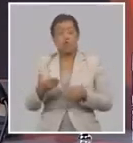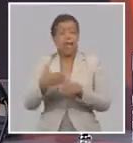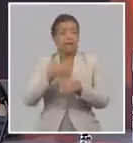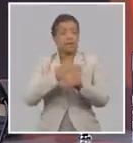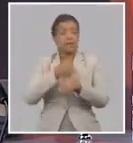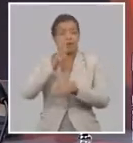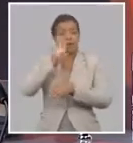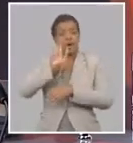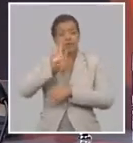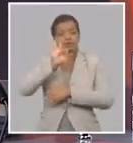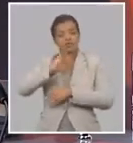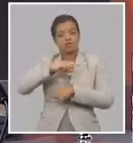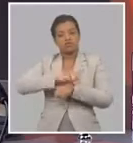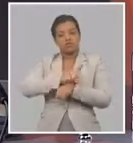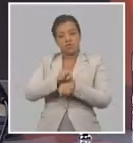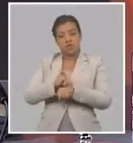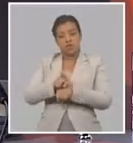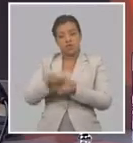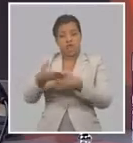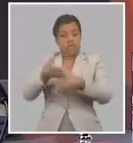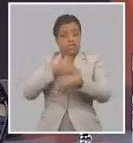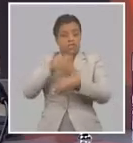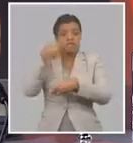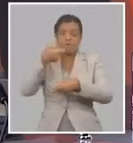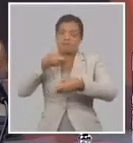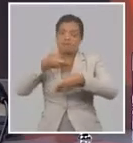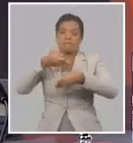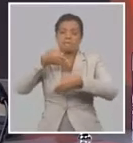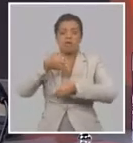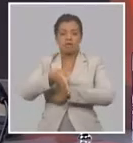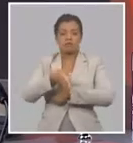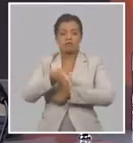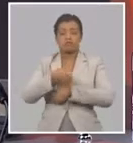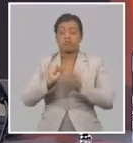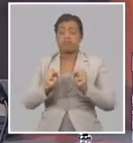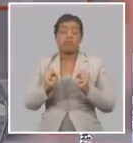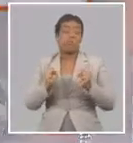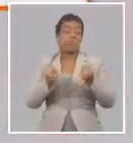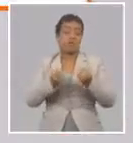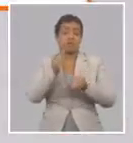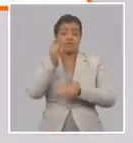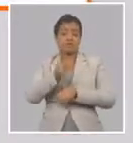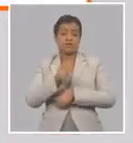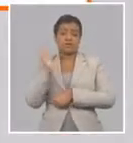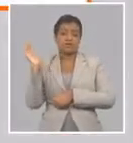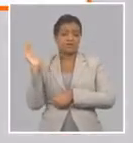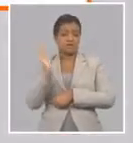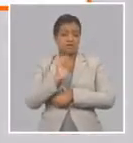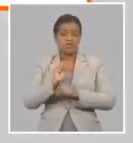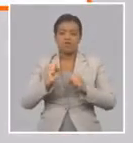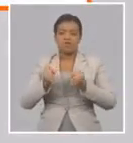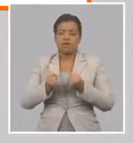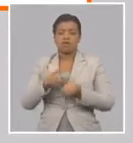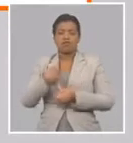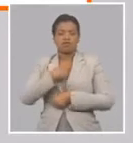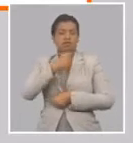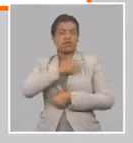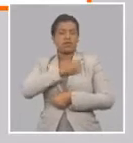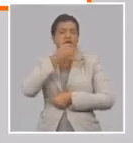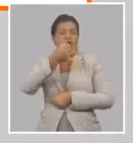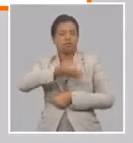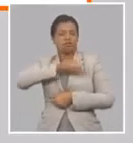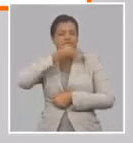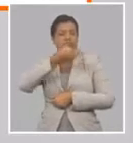48 horas de la riva de haber arribado al país sea una obligación también del viajero internacional y ahí queremos hacer